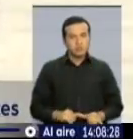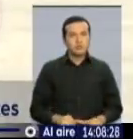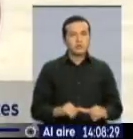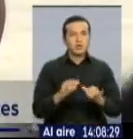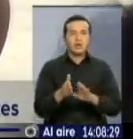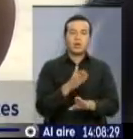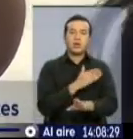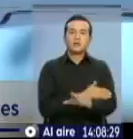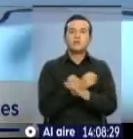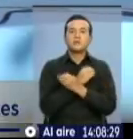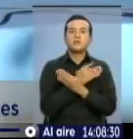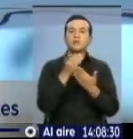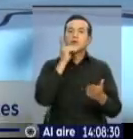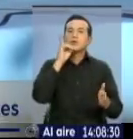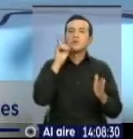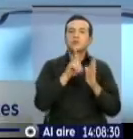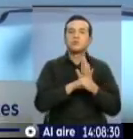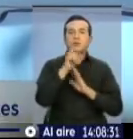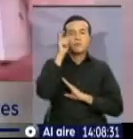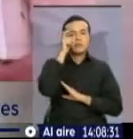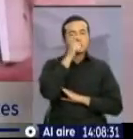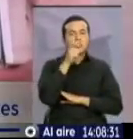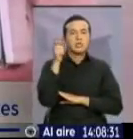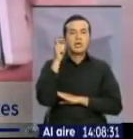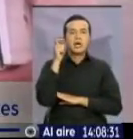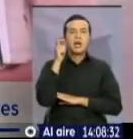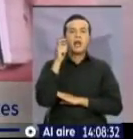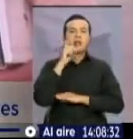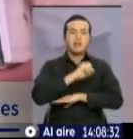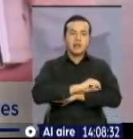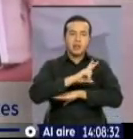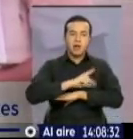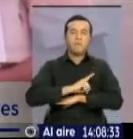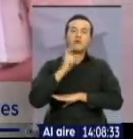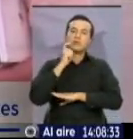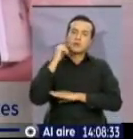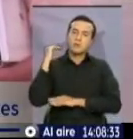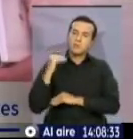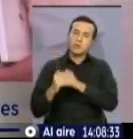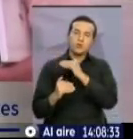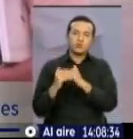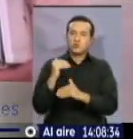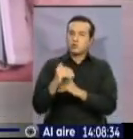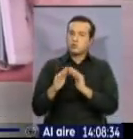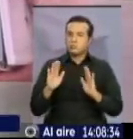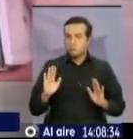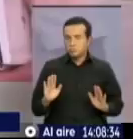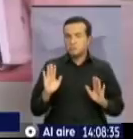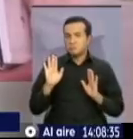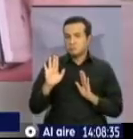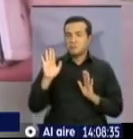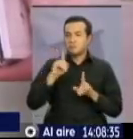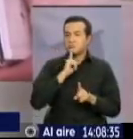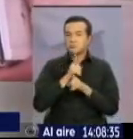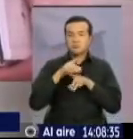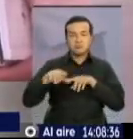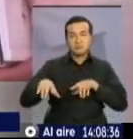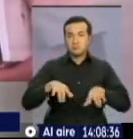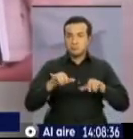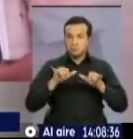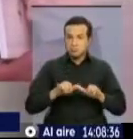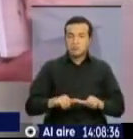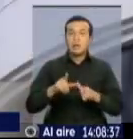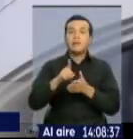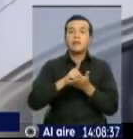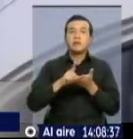a la presentación de la denuncia en la Fiscalía de Napo. Tiene que seguir el debido proceso y en ese sentido pues nosotros estamos actuando como